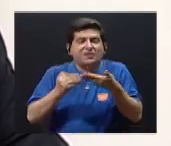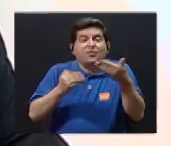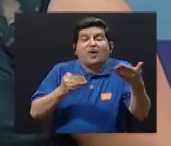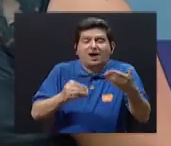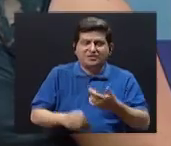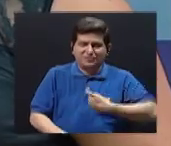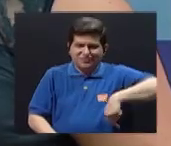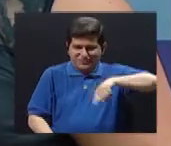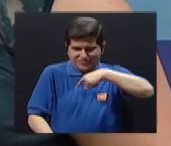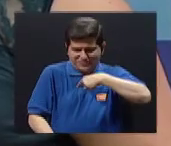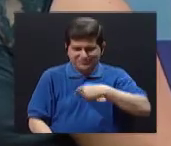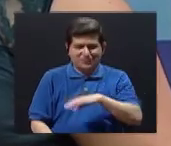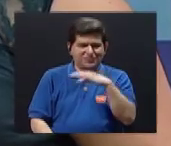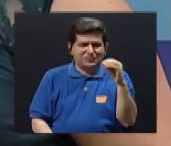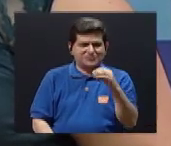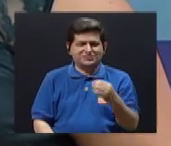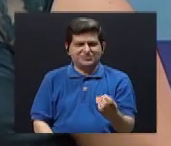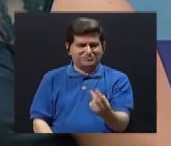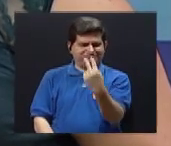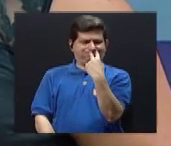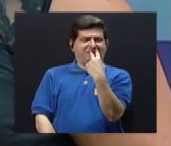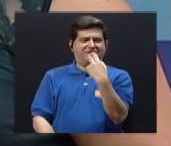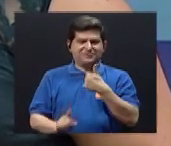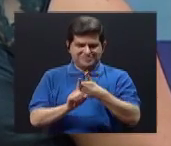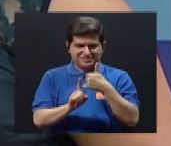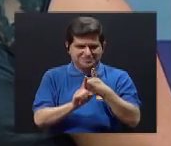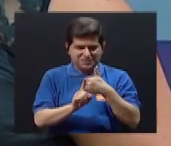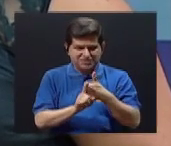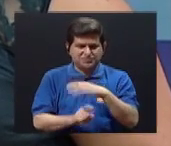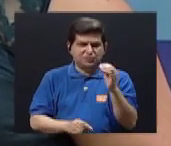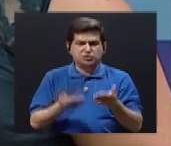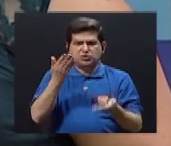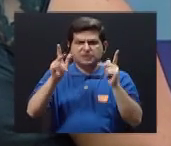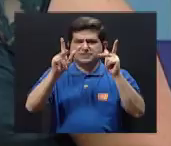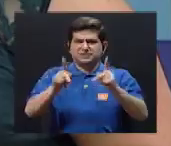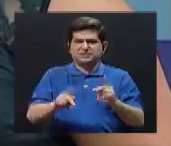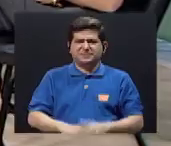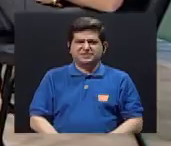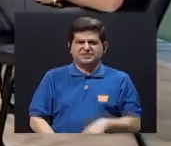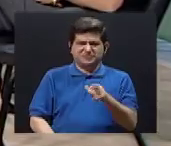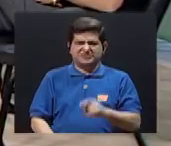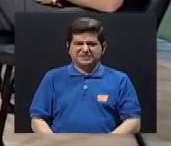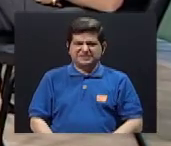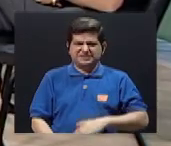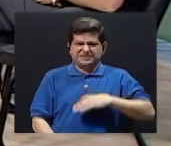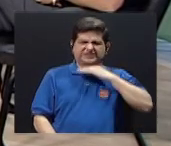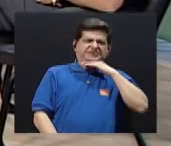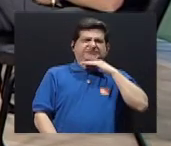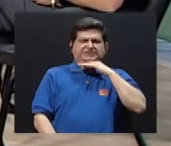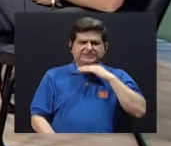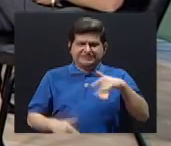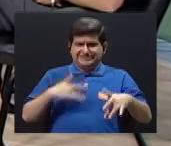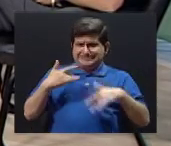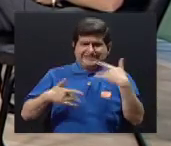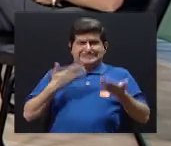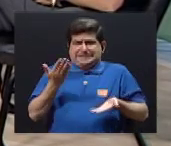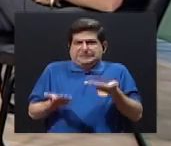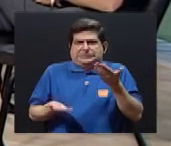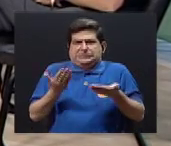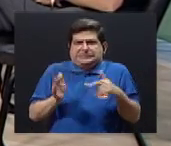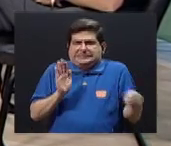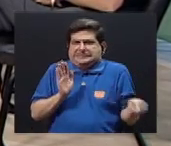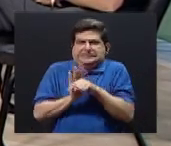reían o nos reíamos, en qué parte nos vemos, en qué partes les causaba empacho, una